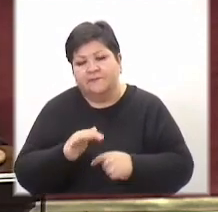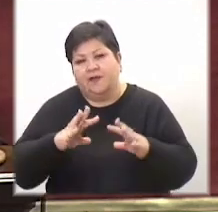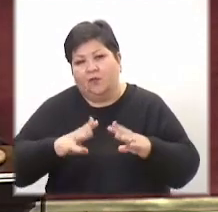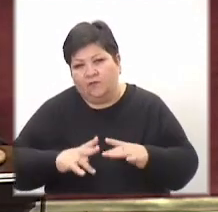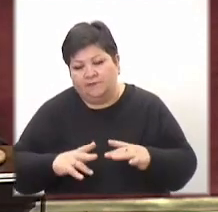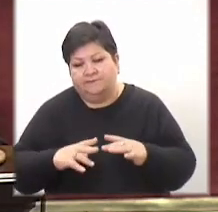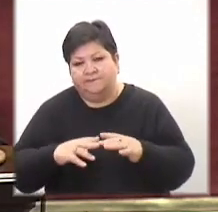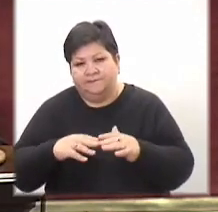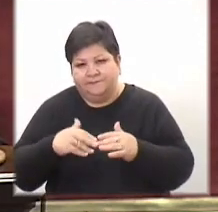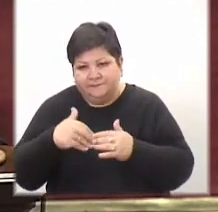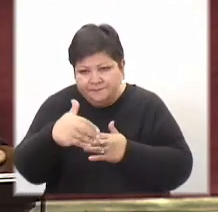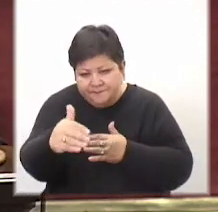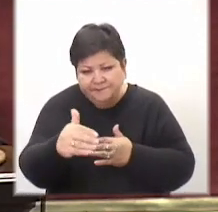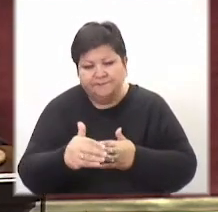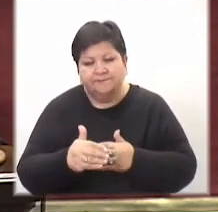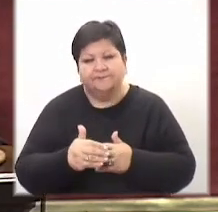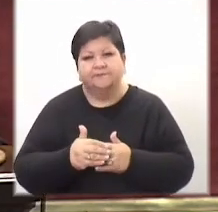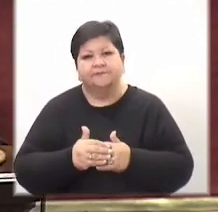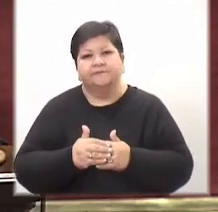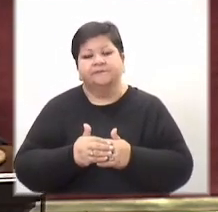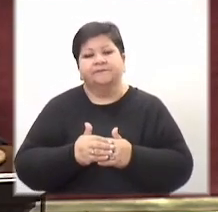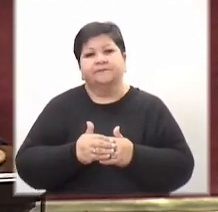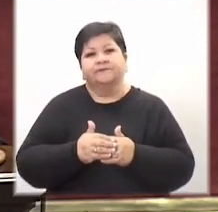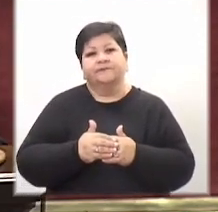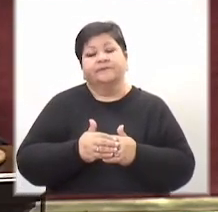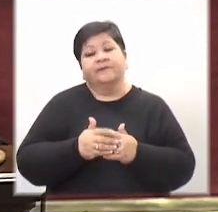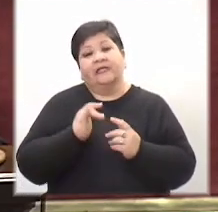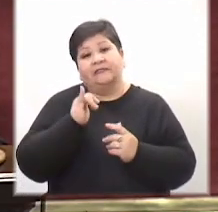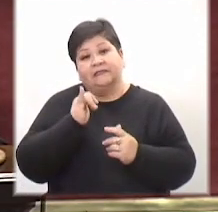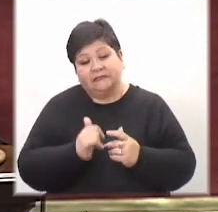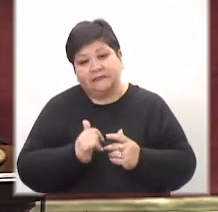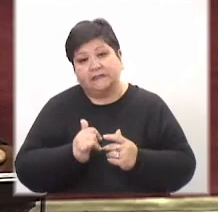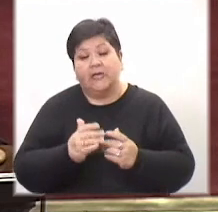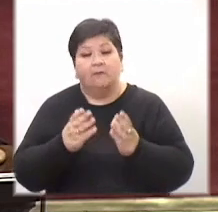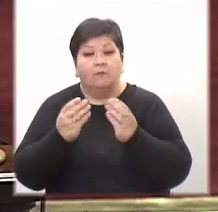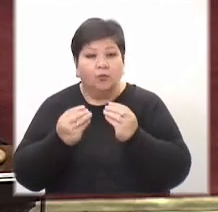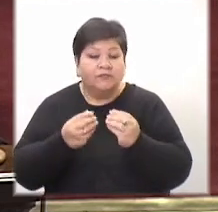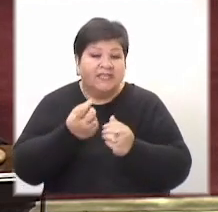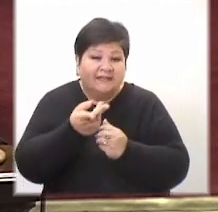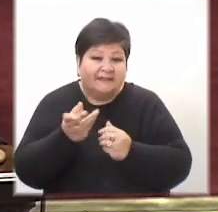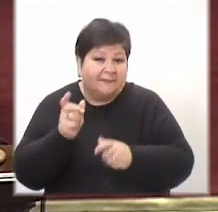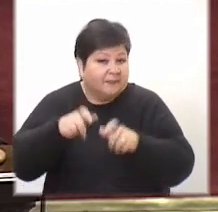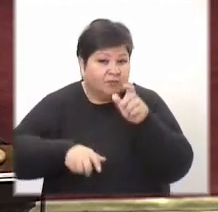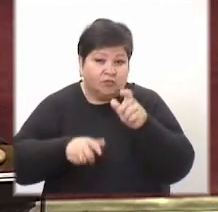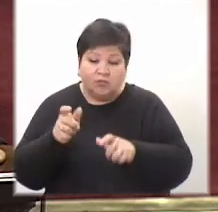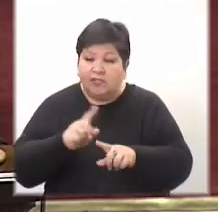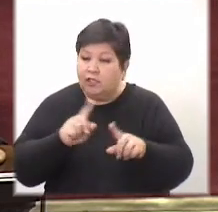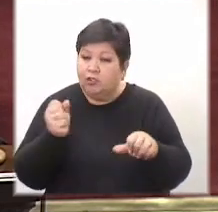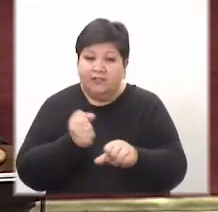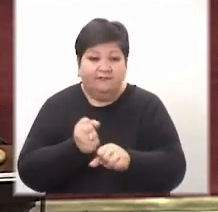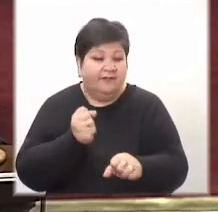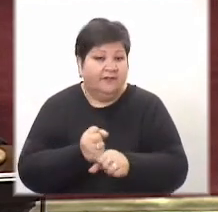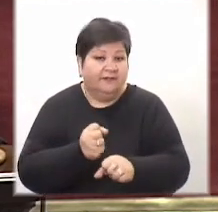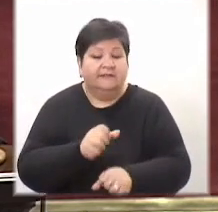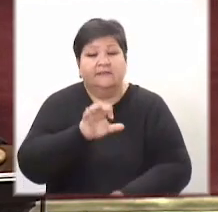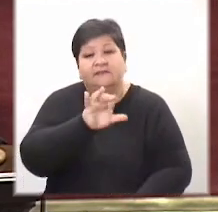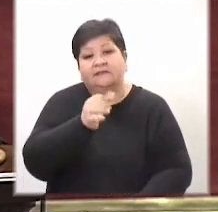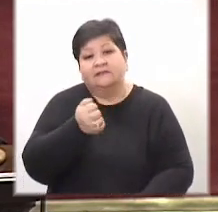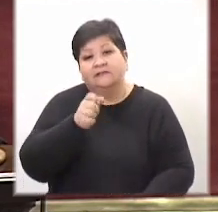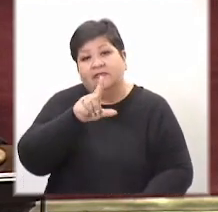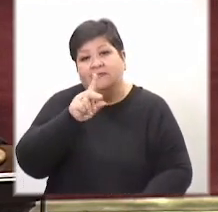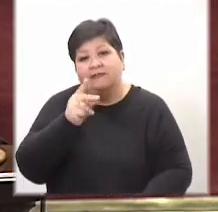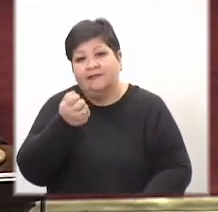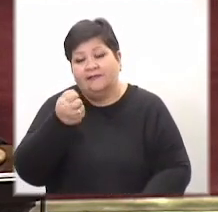Desde el punto de vista demográfico, es menor el número de personas activas que los pasivos. Saldain expresó en una entrevista del